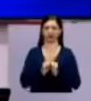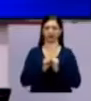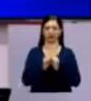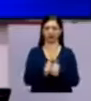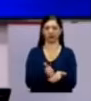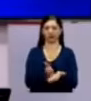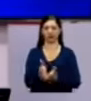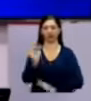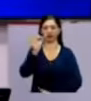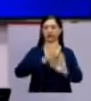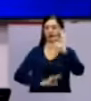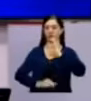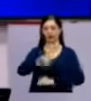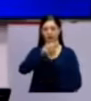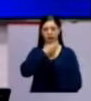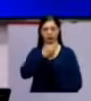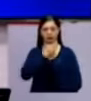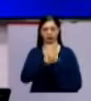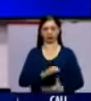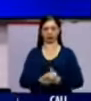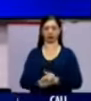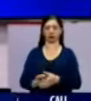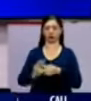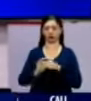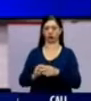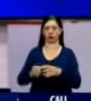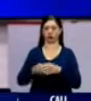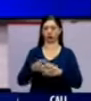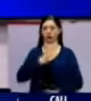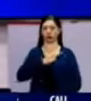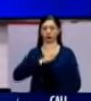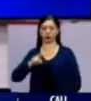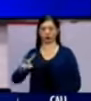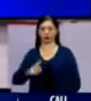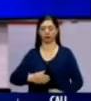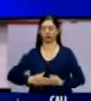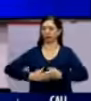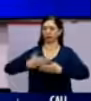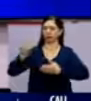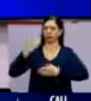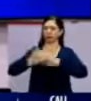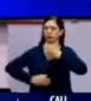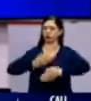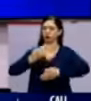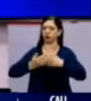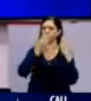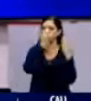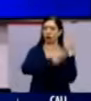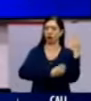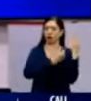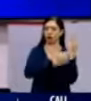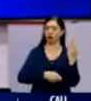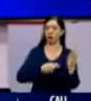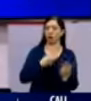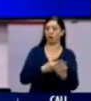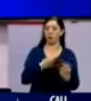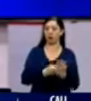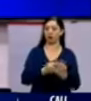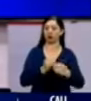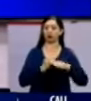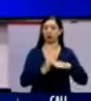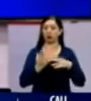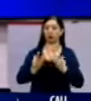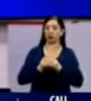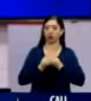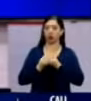Continuar con nosotros en Telepacífico Noticias. La Unidad de Rentas del Valle del Cauca iniciará el proceso de facturación y cobro de la tasa de seguridad y